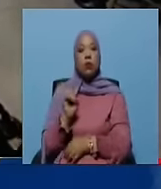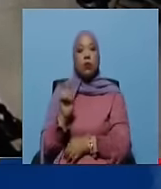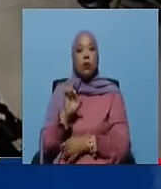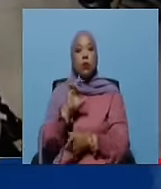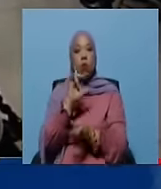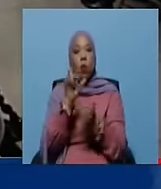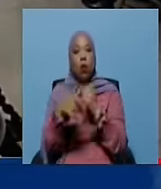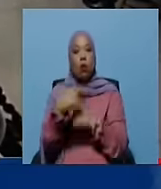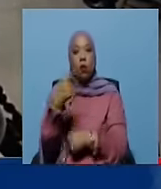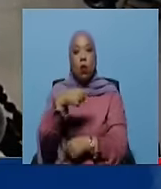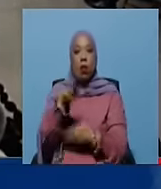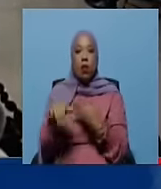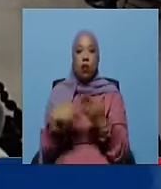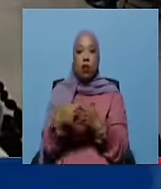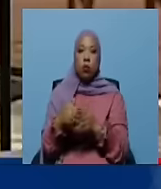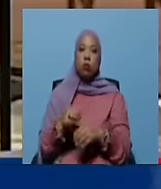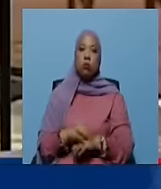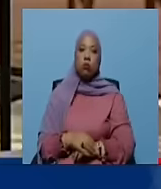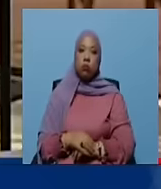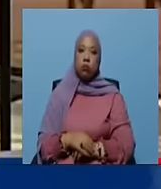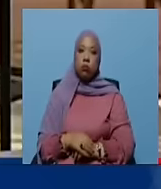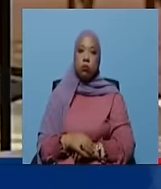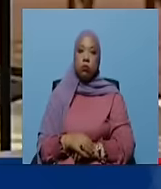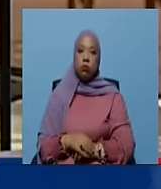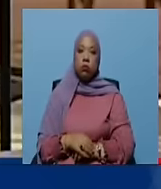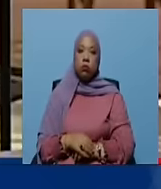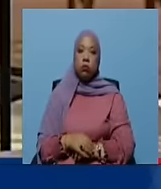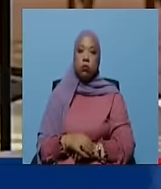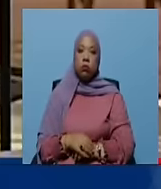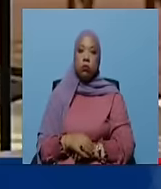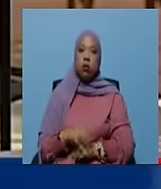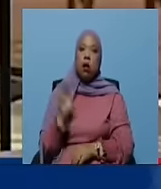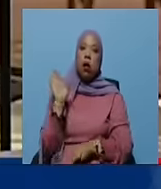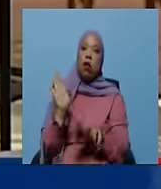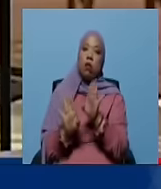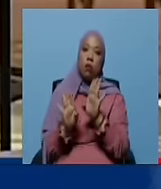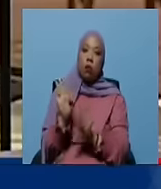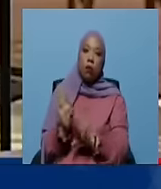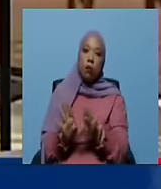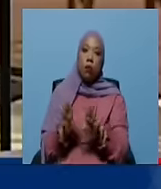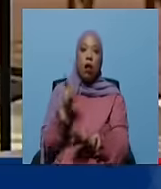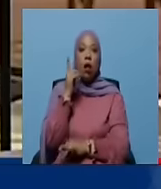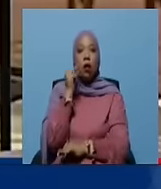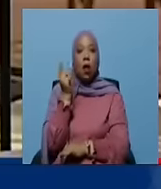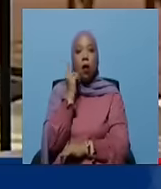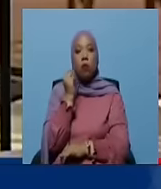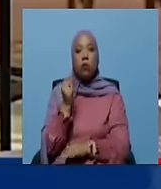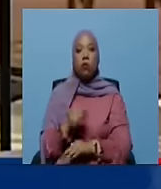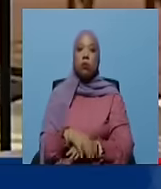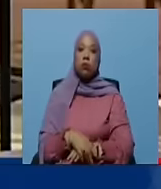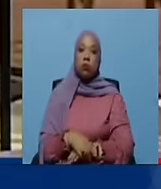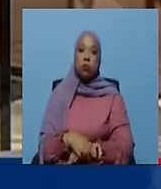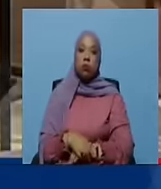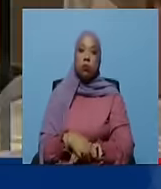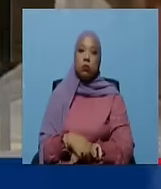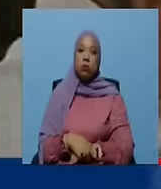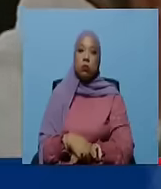geografía nacional. Y cómo va desde turismo tradicional,